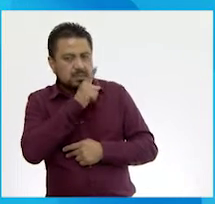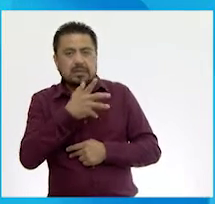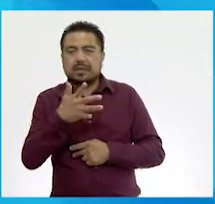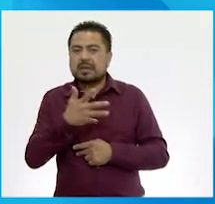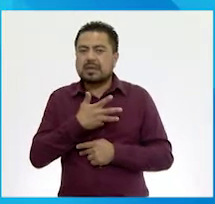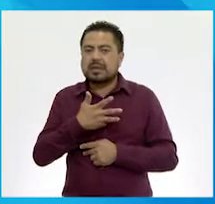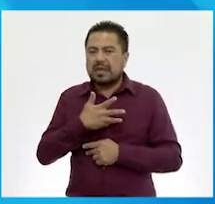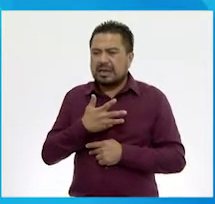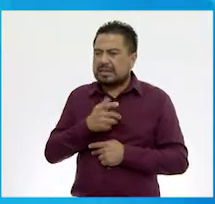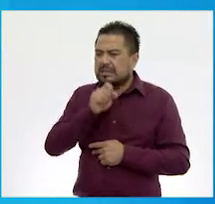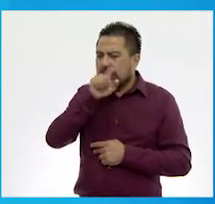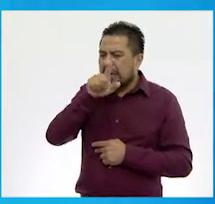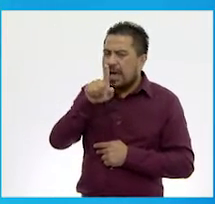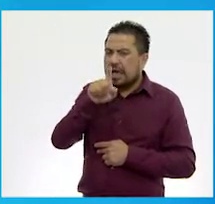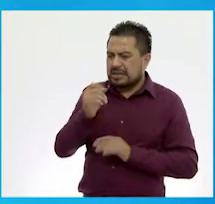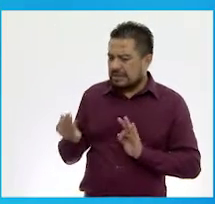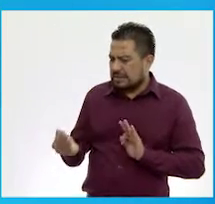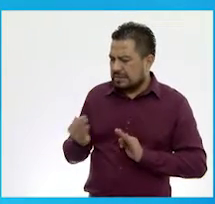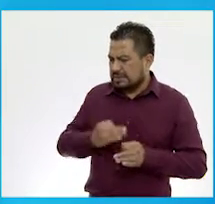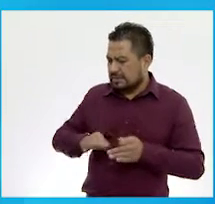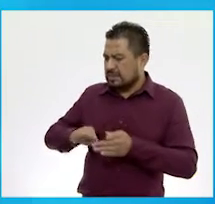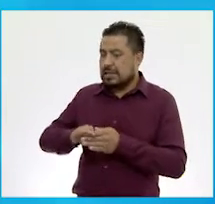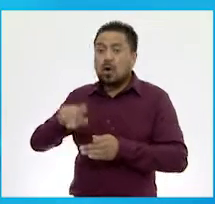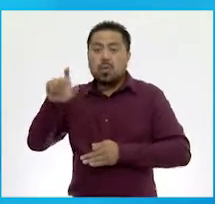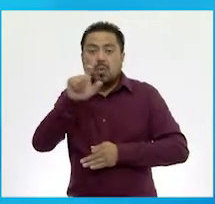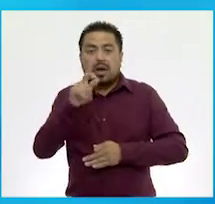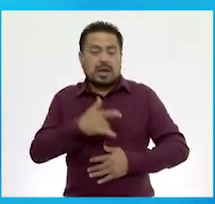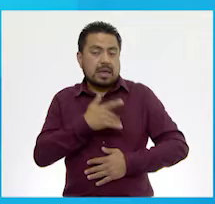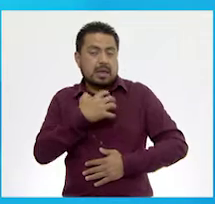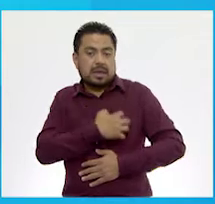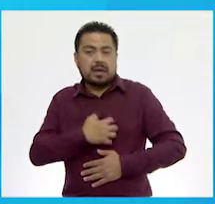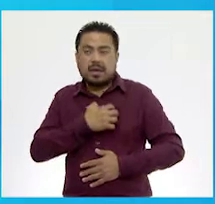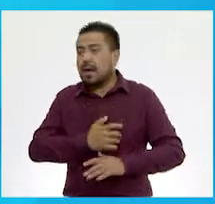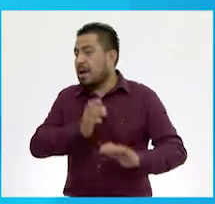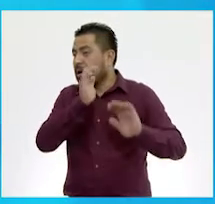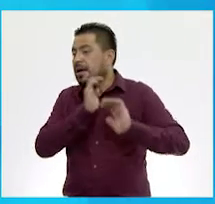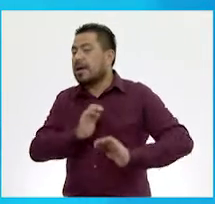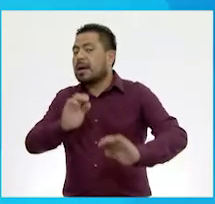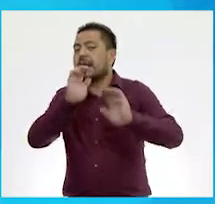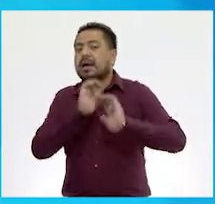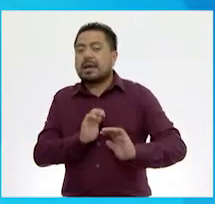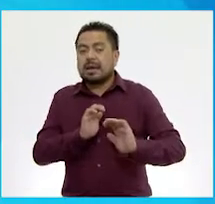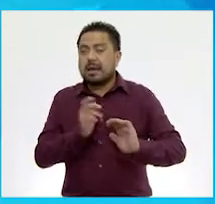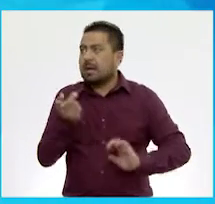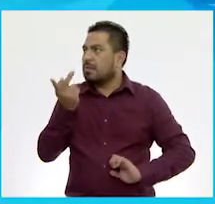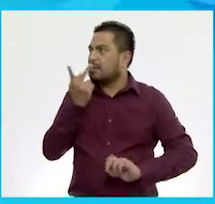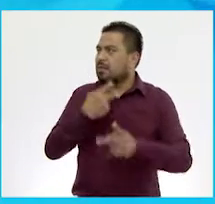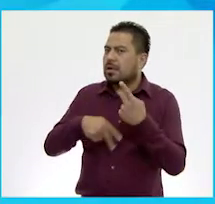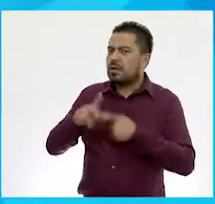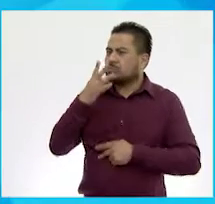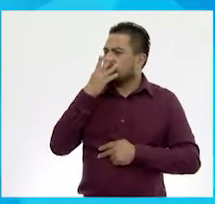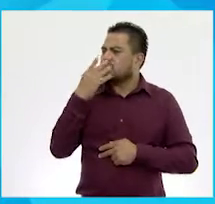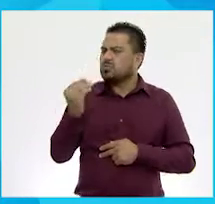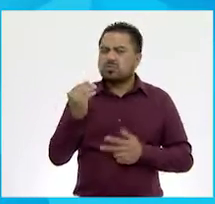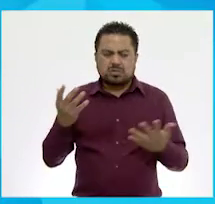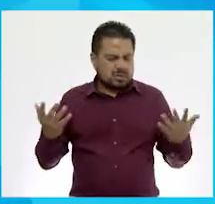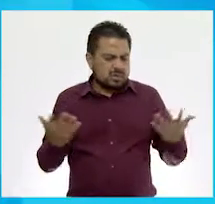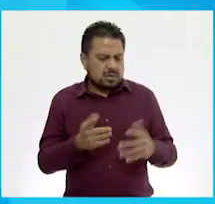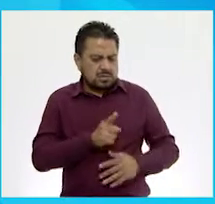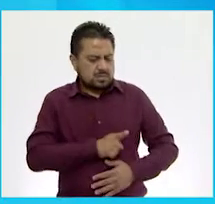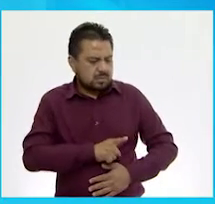la garza muy cerca del agua. Cuando contenta se puso a cantar. Vino la zorra y la hizo